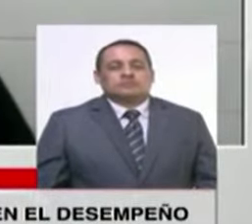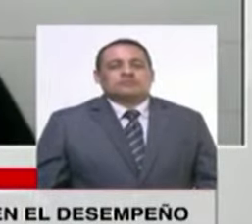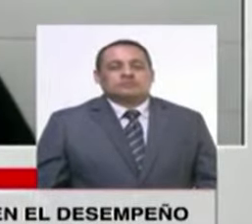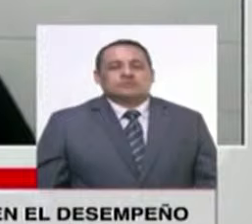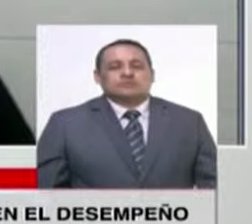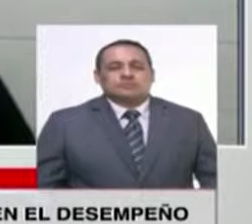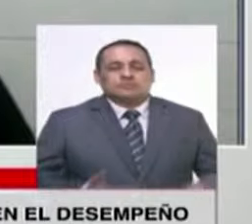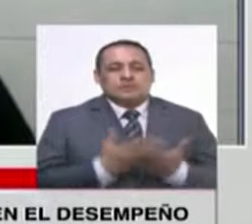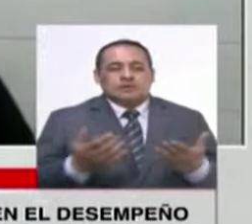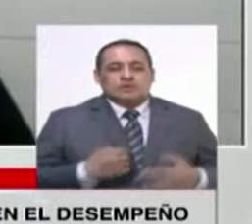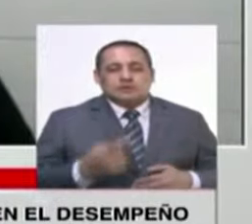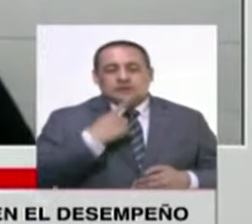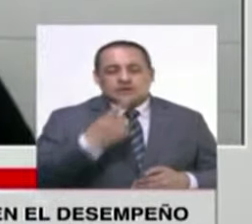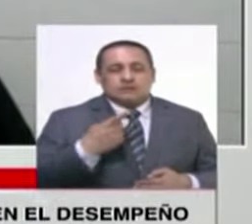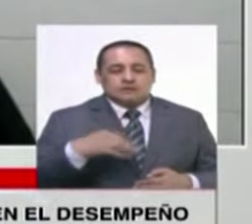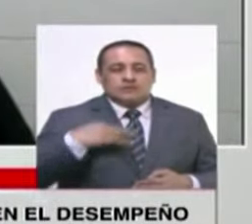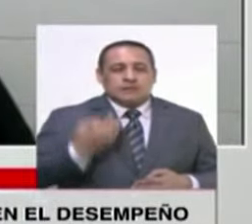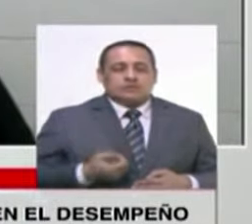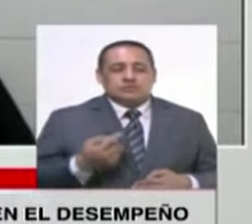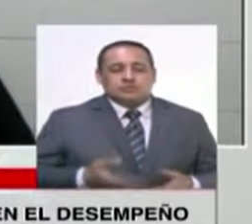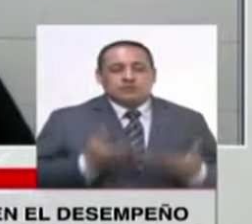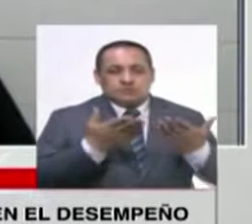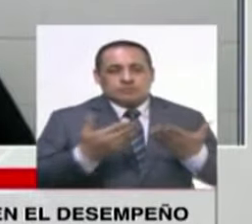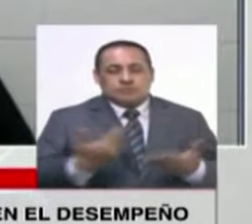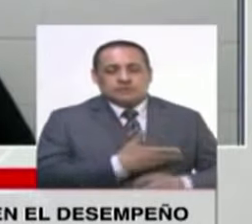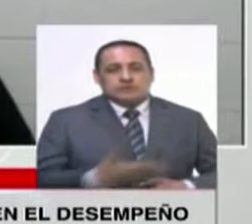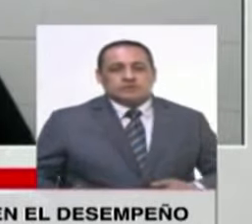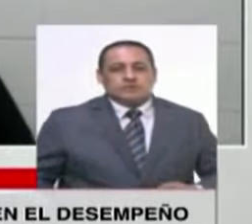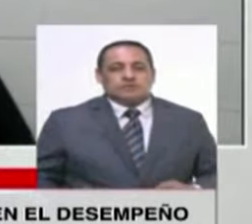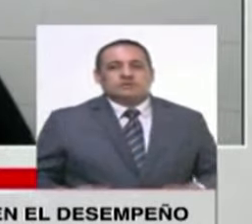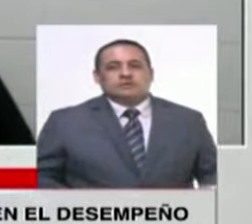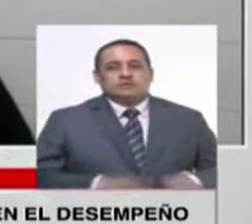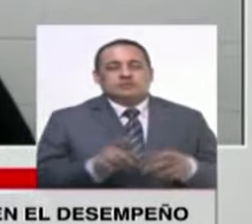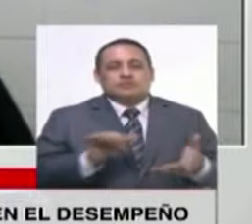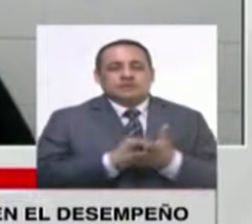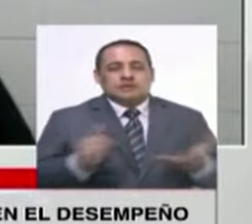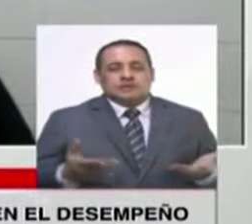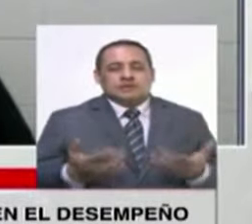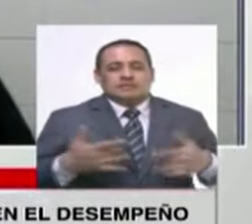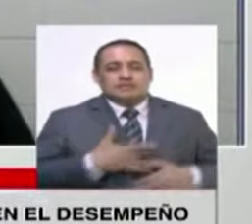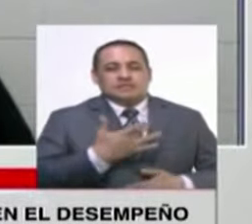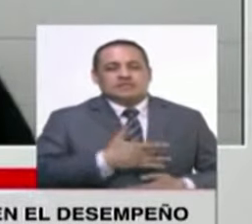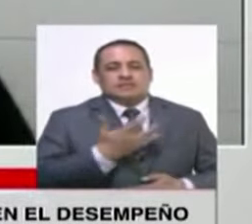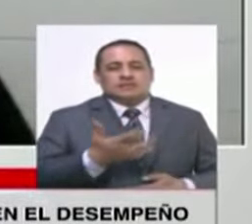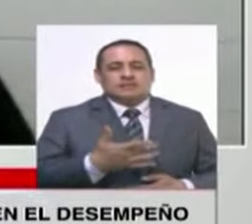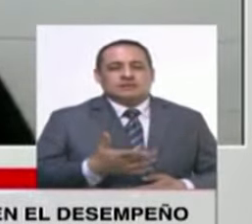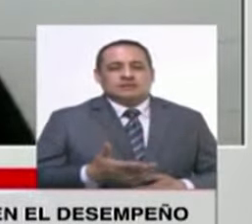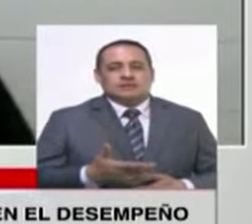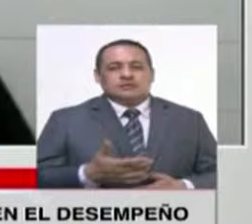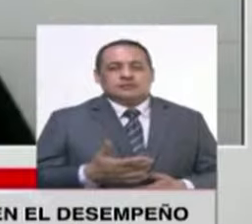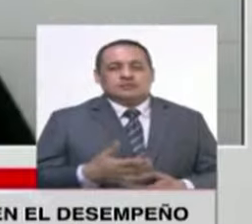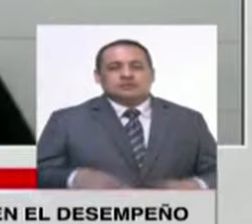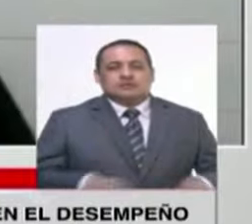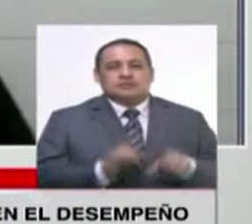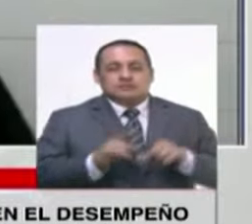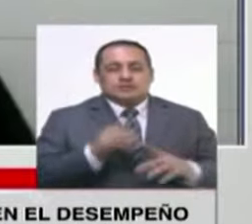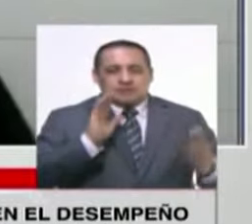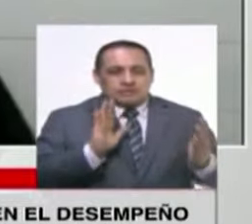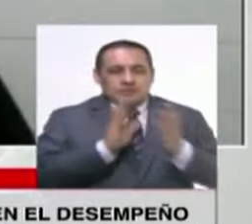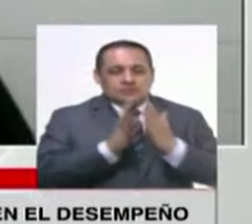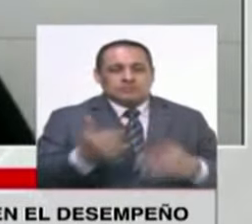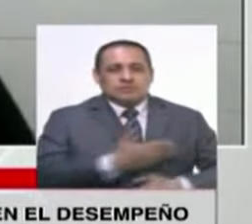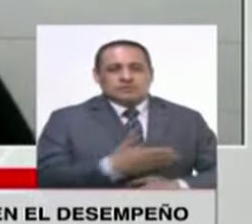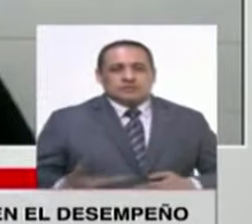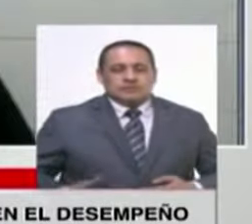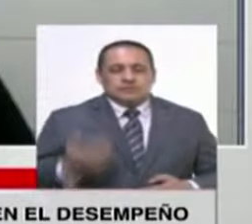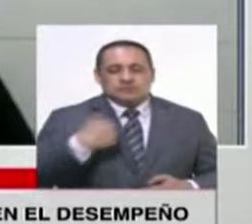¿Cuál fue, señor Samir, por su intermedio, presidente, cuál fue la intención de acercarte al presidente